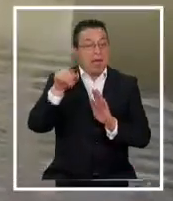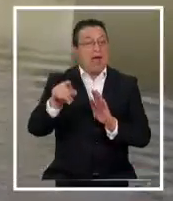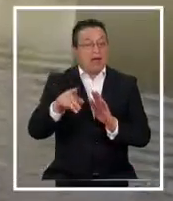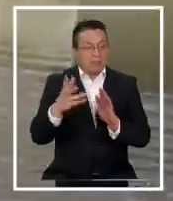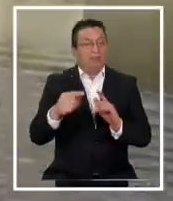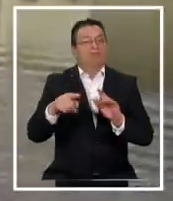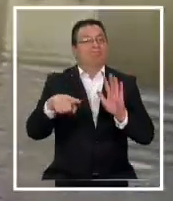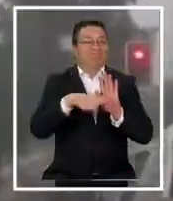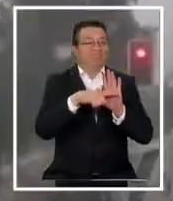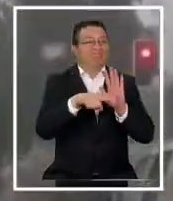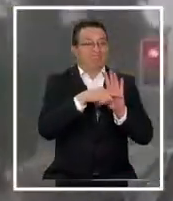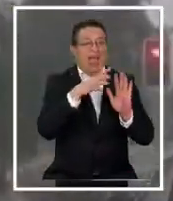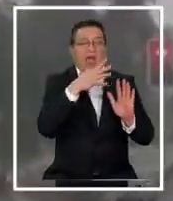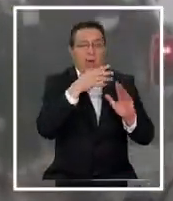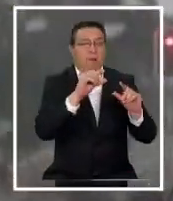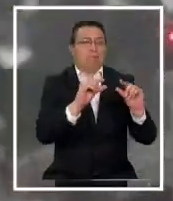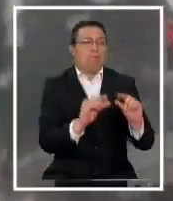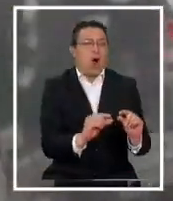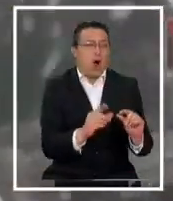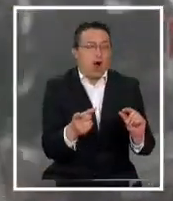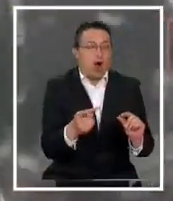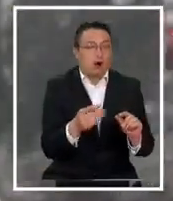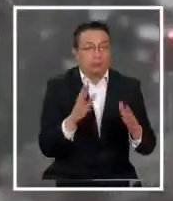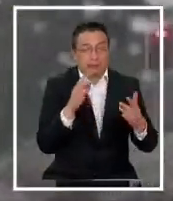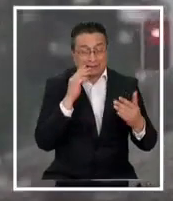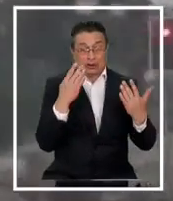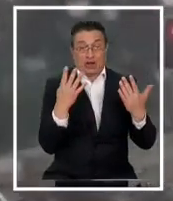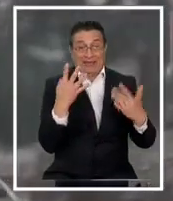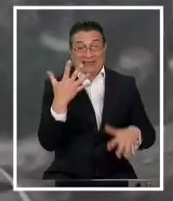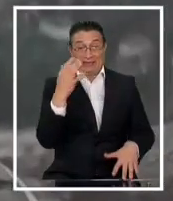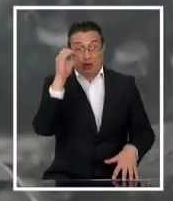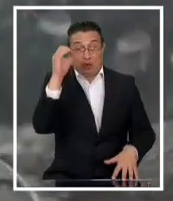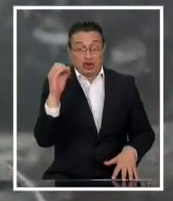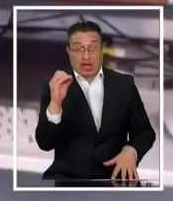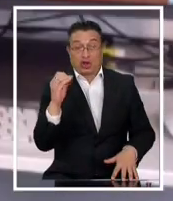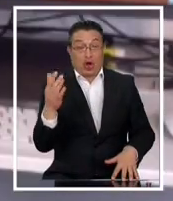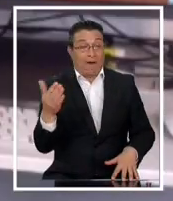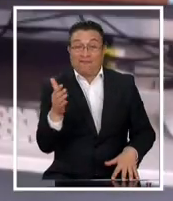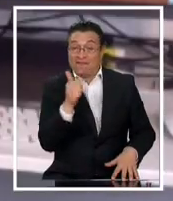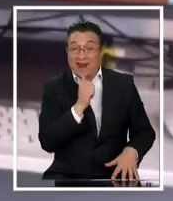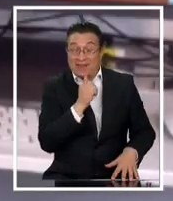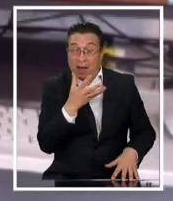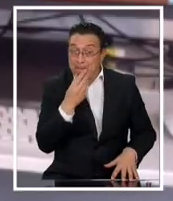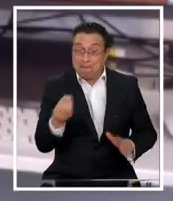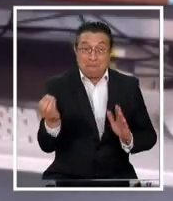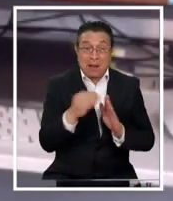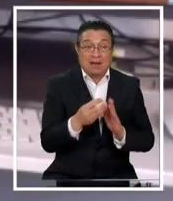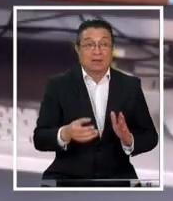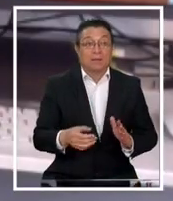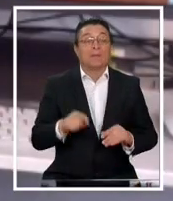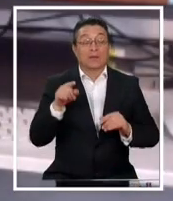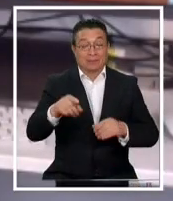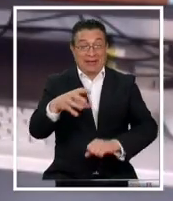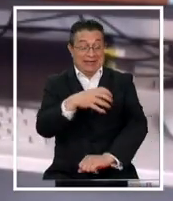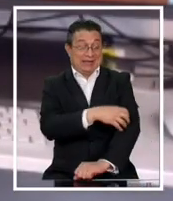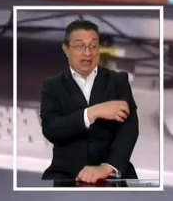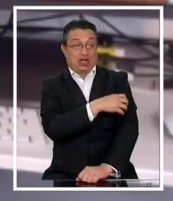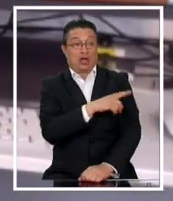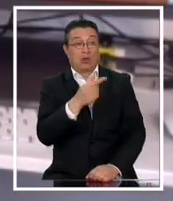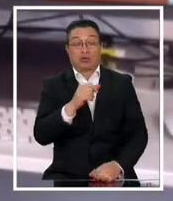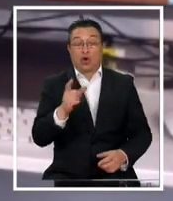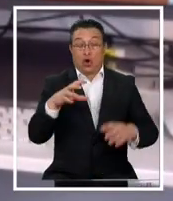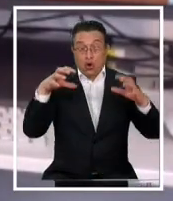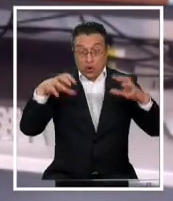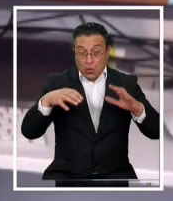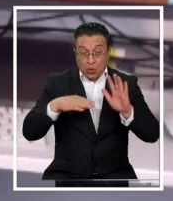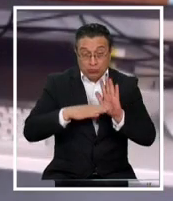de déficit hídrico del país, cercano al 95%. Esas regiones, si las precipitaciones no repuntan